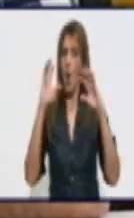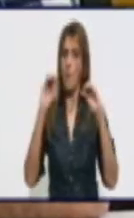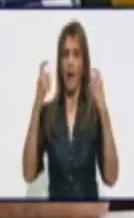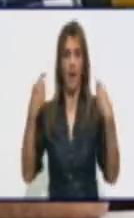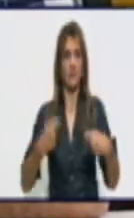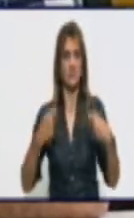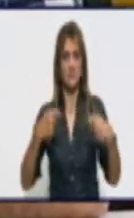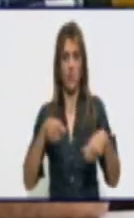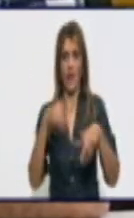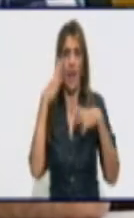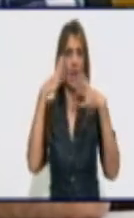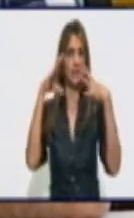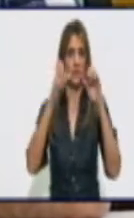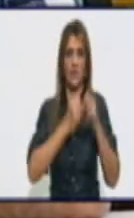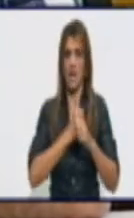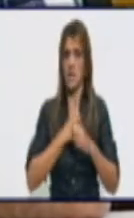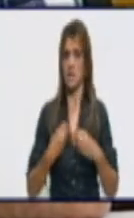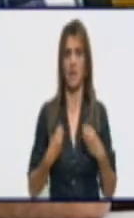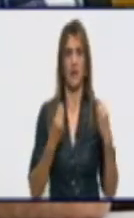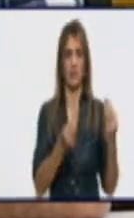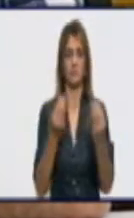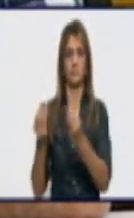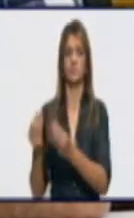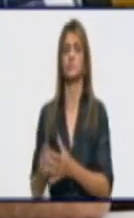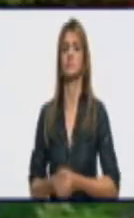de la comercialización. Alguien preguntaba ayer cuando